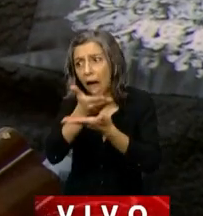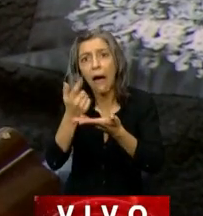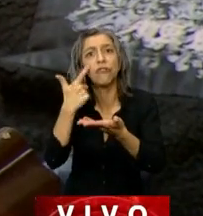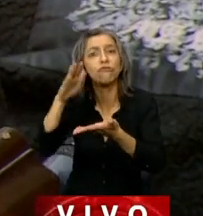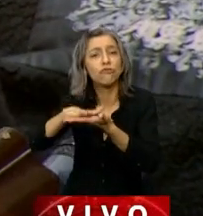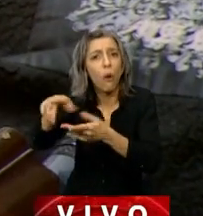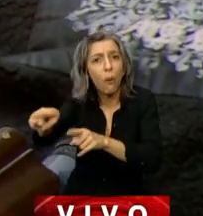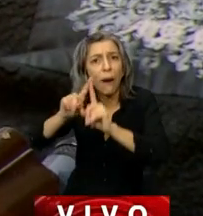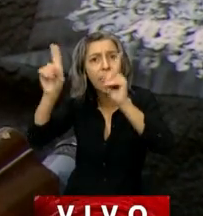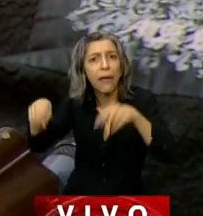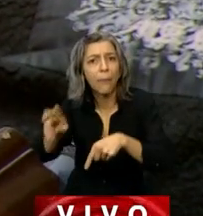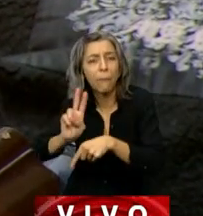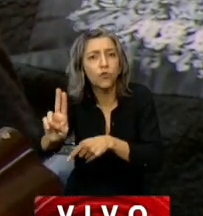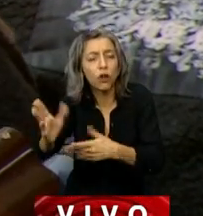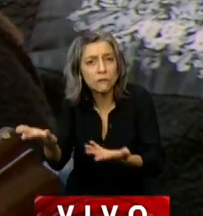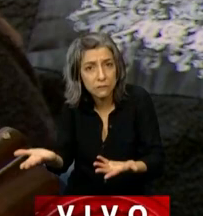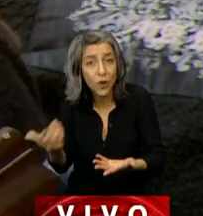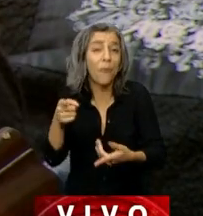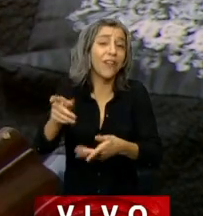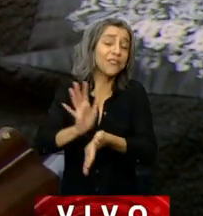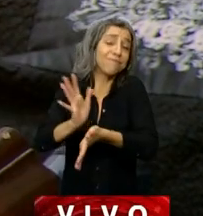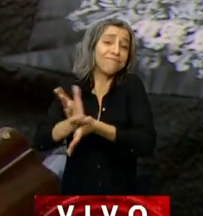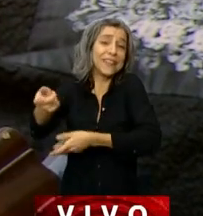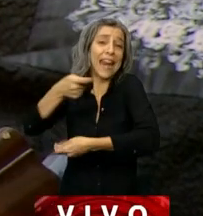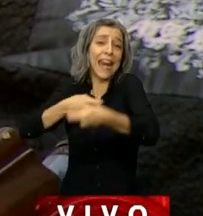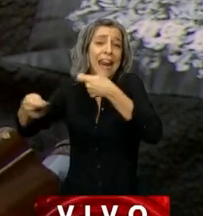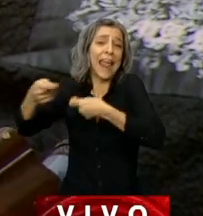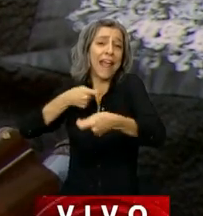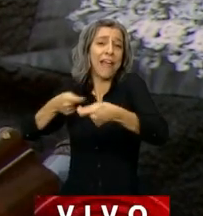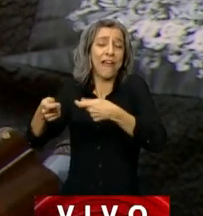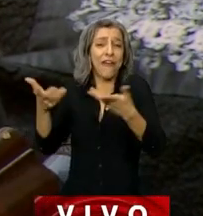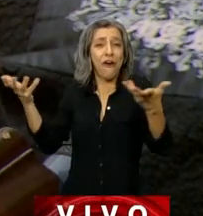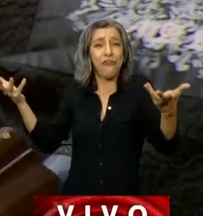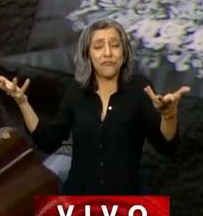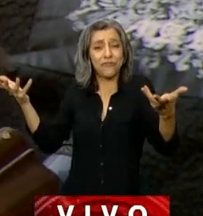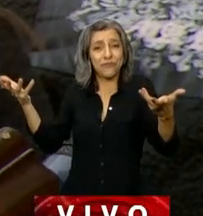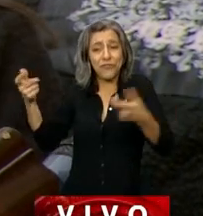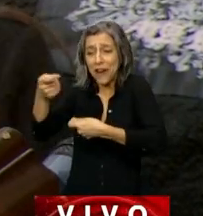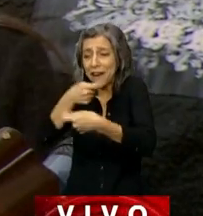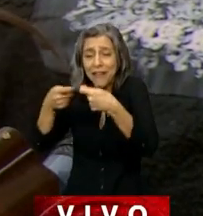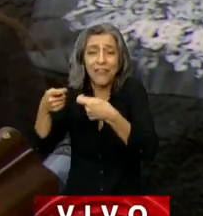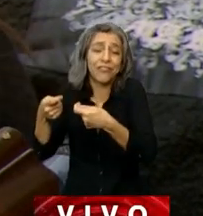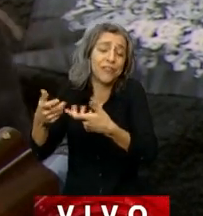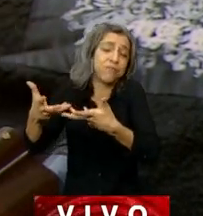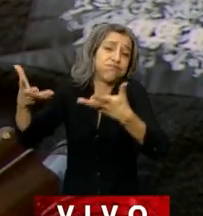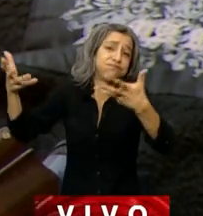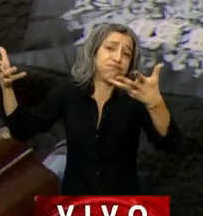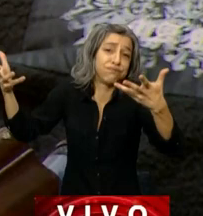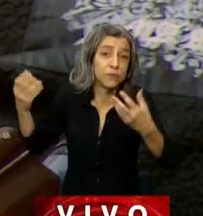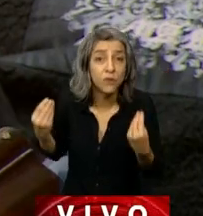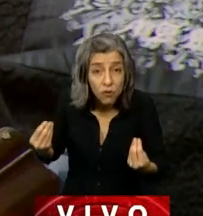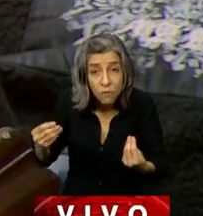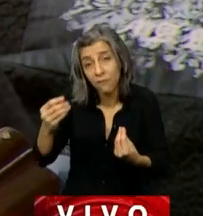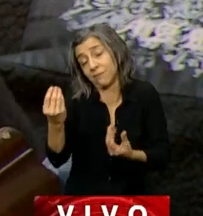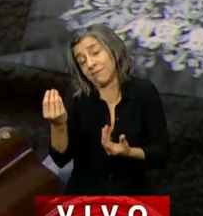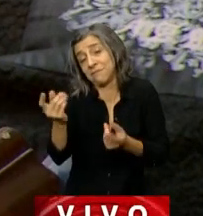Porque efectivamente el negociado es fenomenal, fenomenal. fenomenal de nacionales y